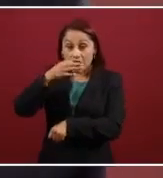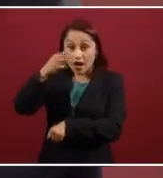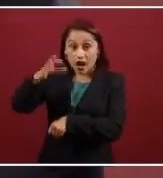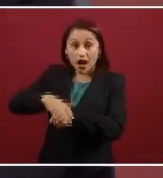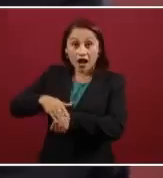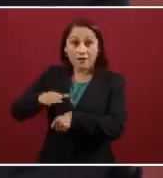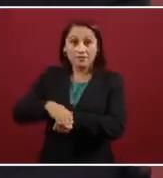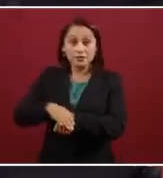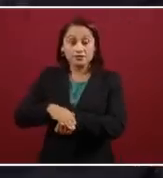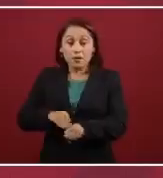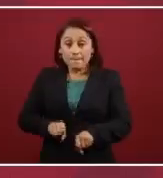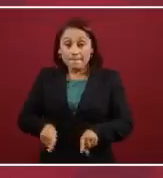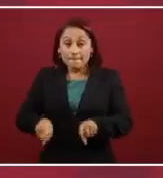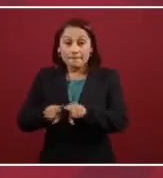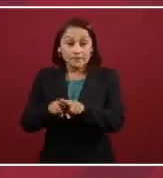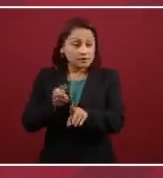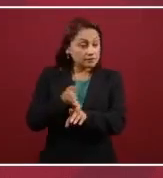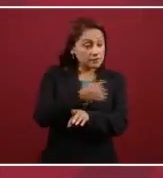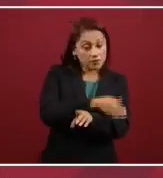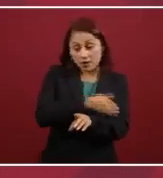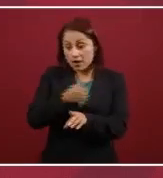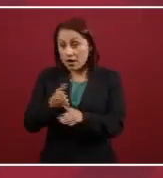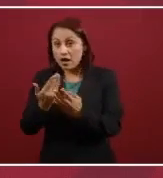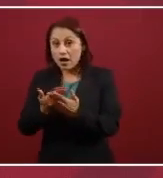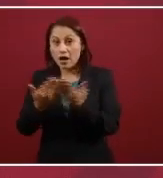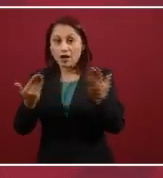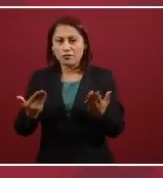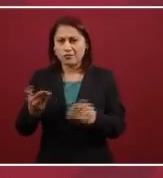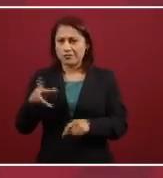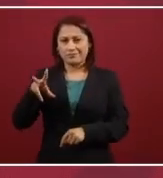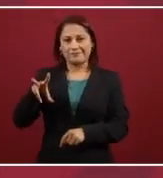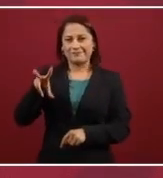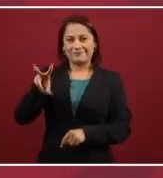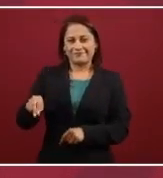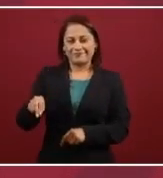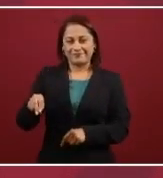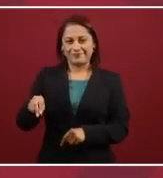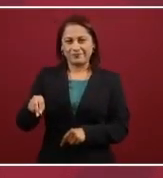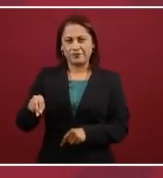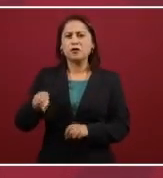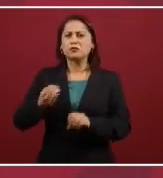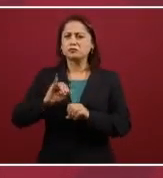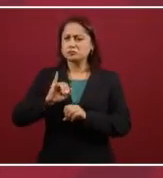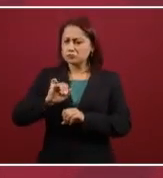Claro que vamos a presentar los anexos técnicos y demostrar